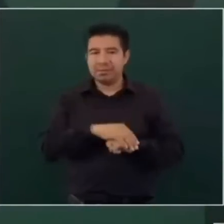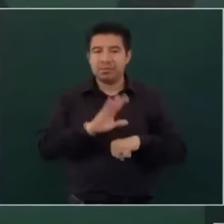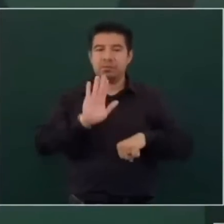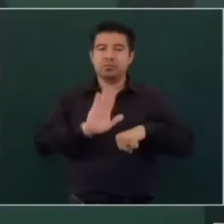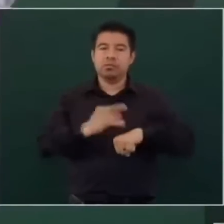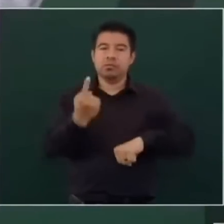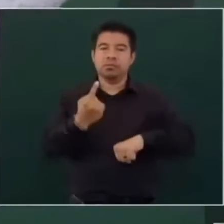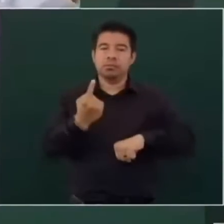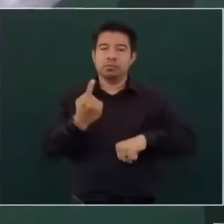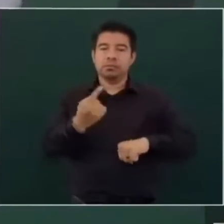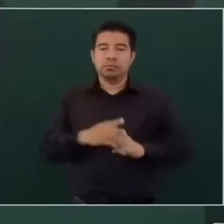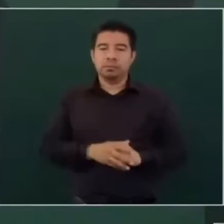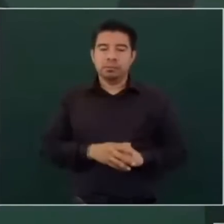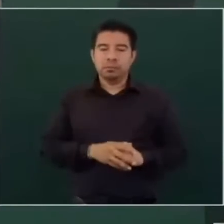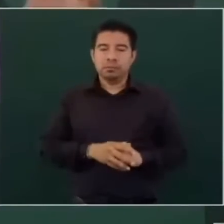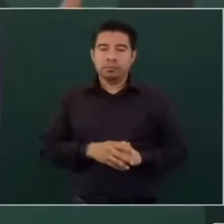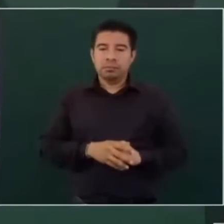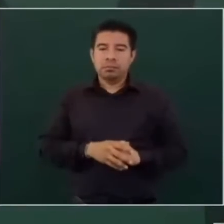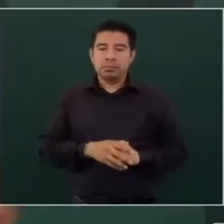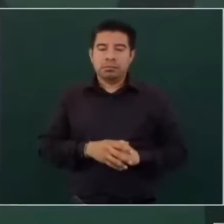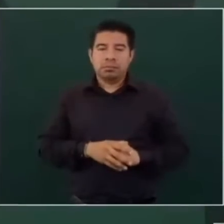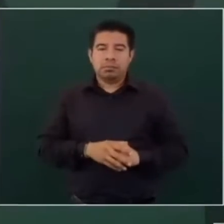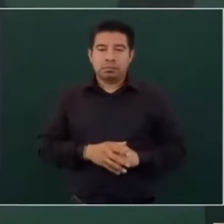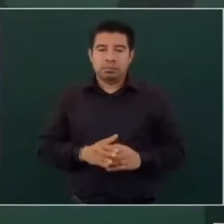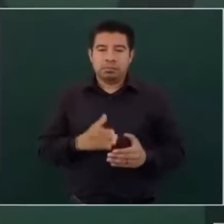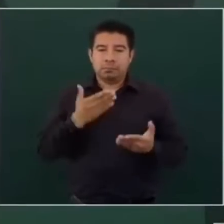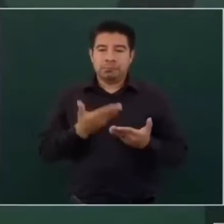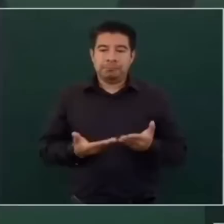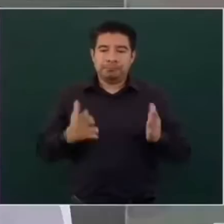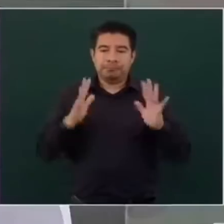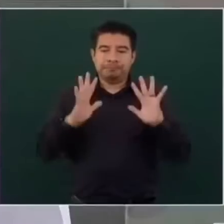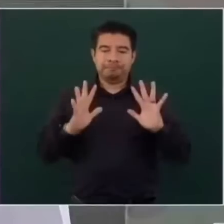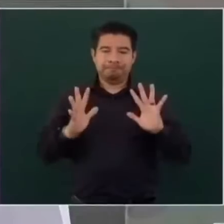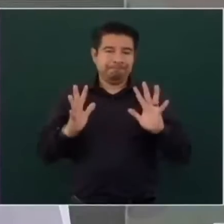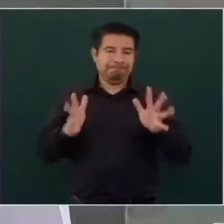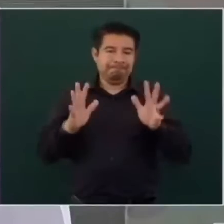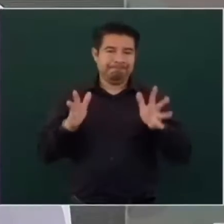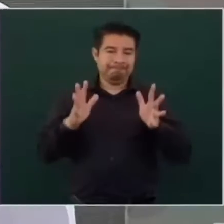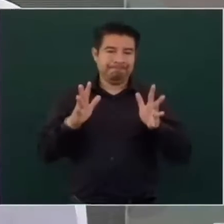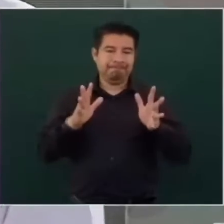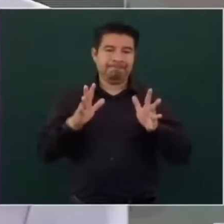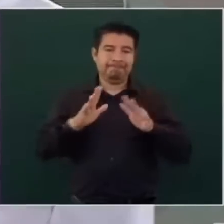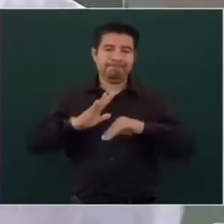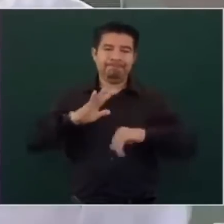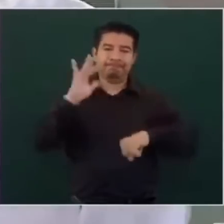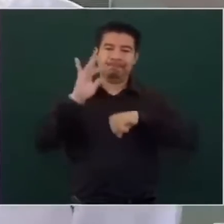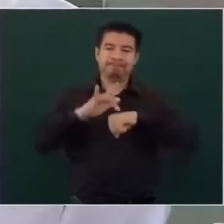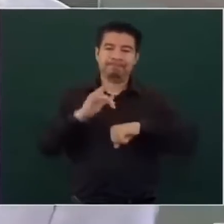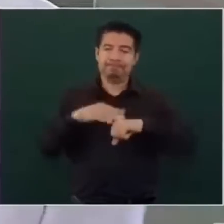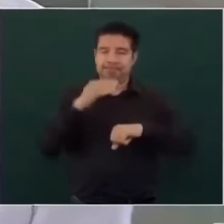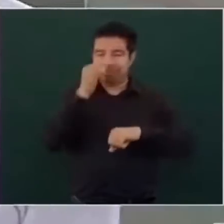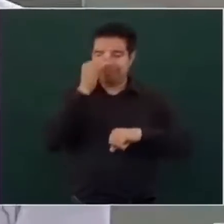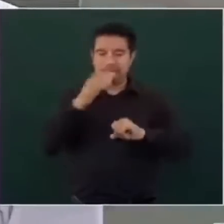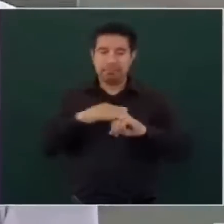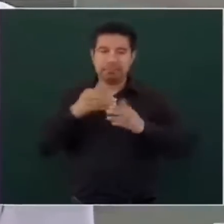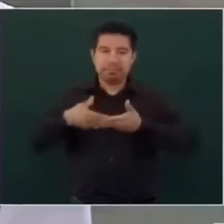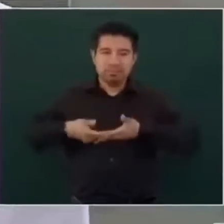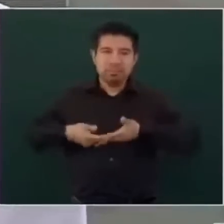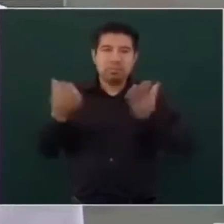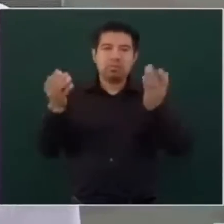están llegando a 25 millones de